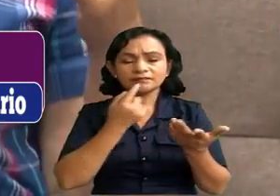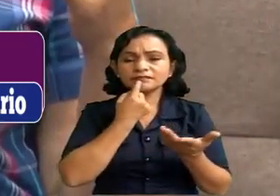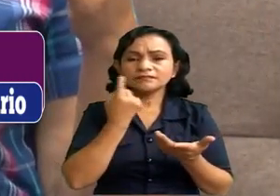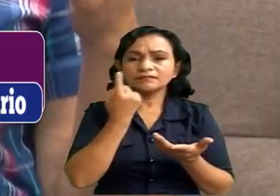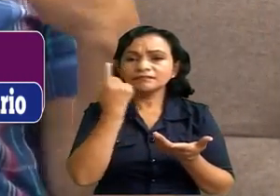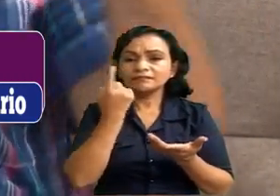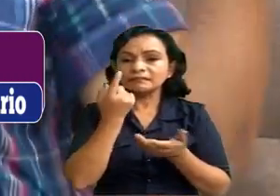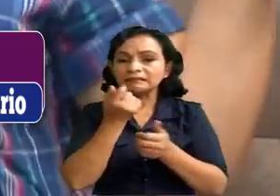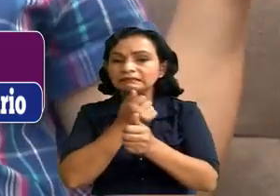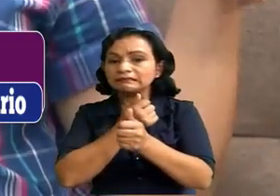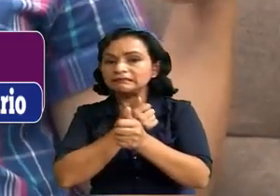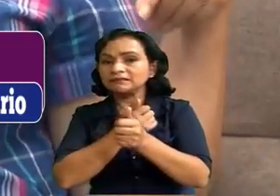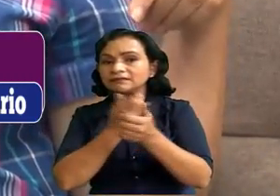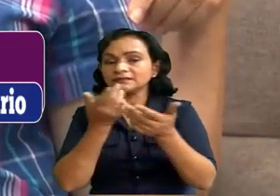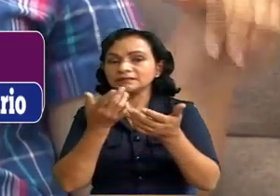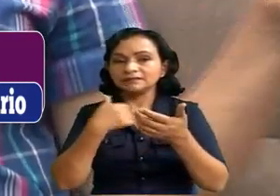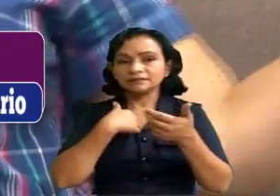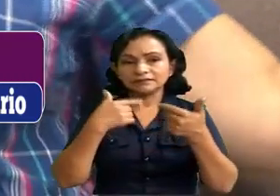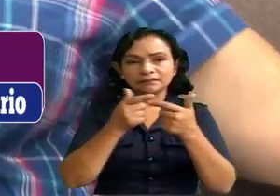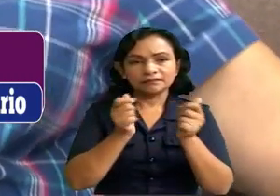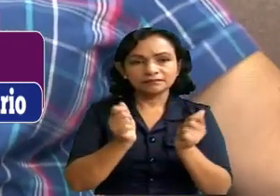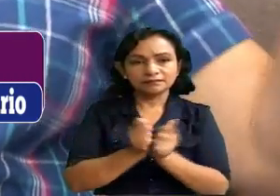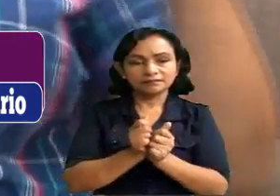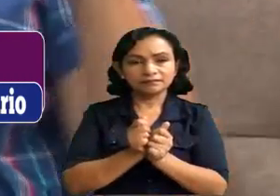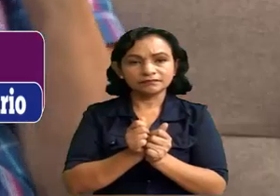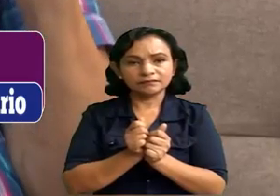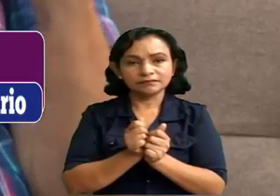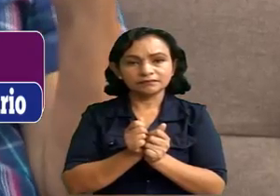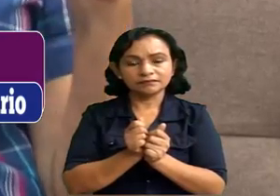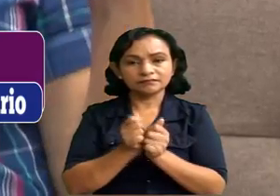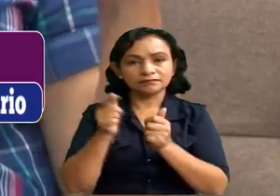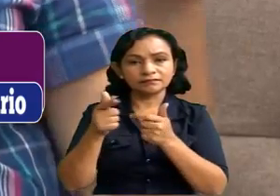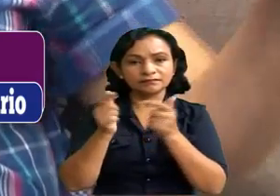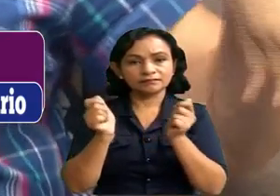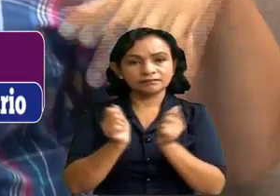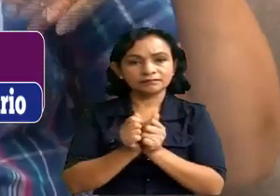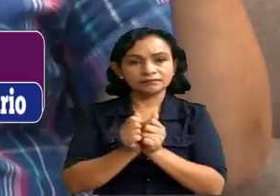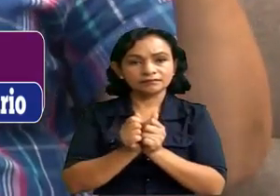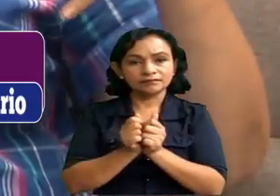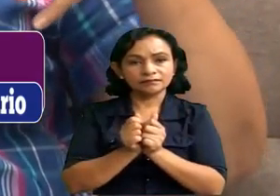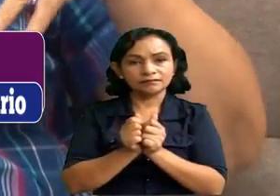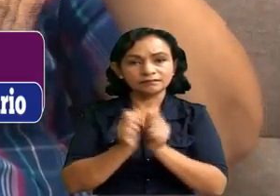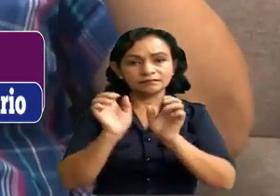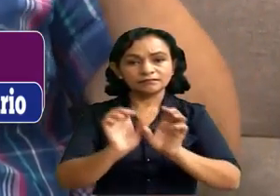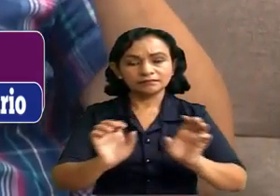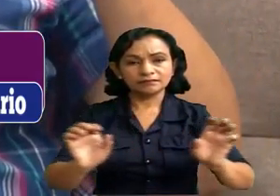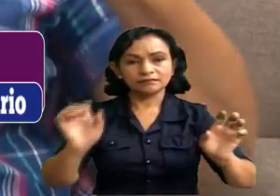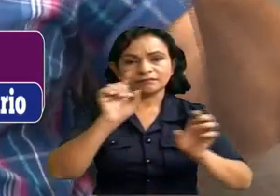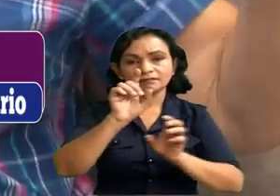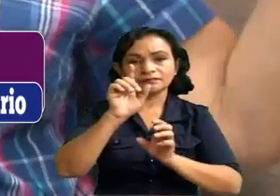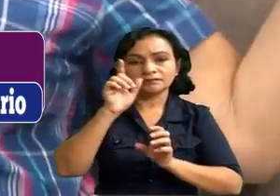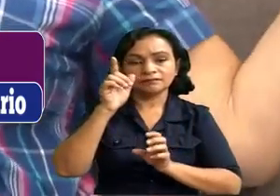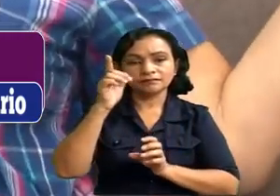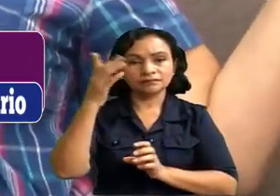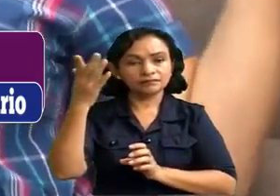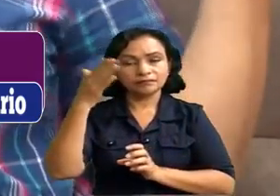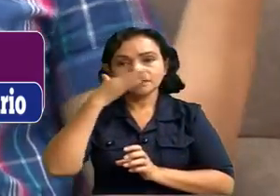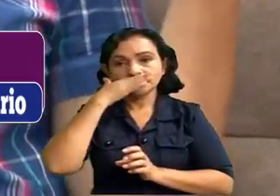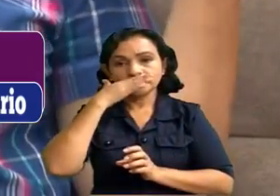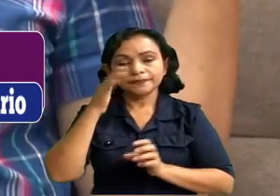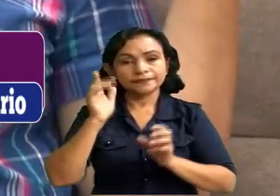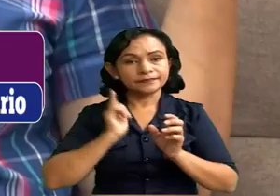de ellos? Yo soy dirigente sindical. La Johanna fue Asociación de Niñas Sandinistas, Juventud Sandinista, pero teníamos